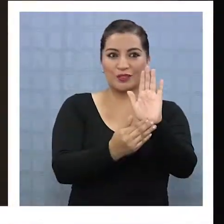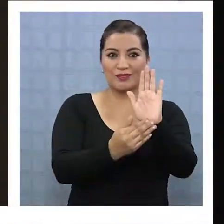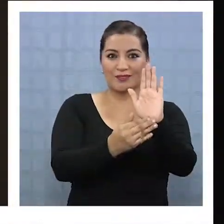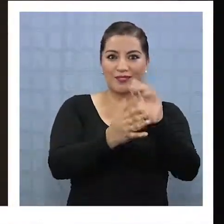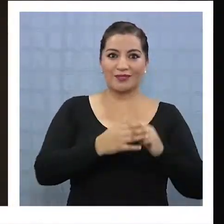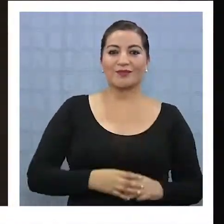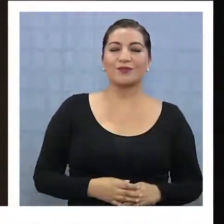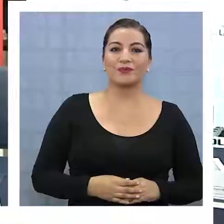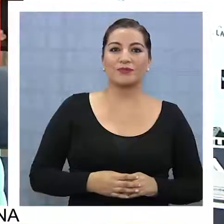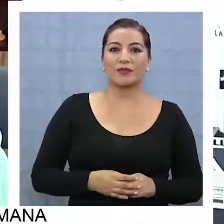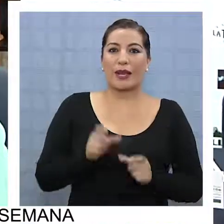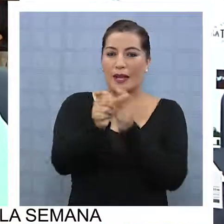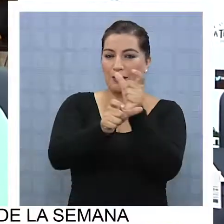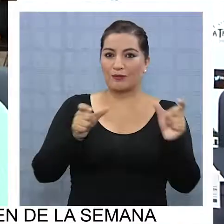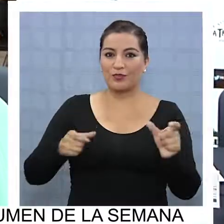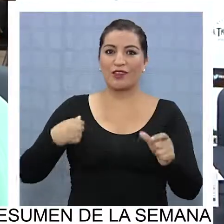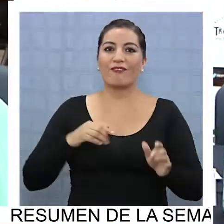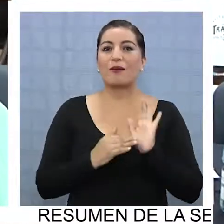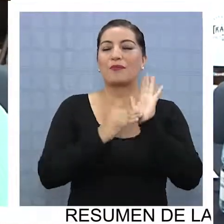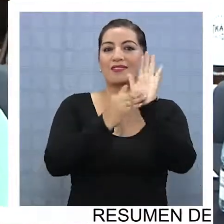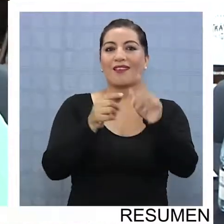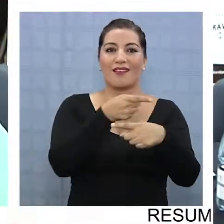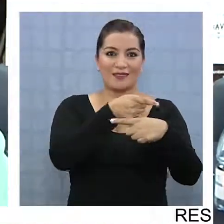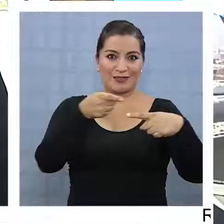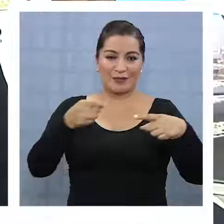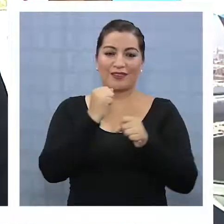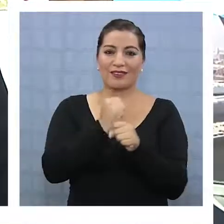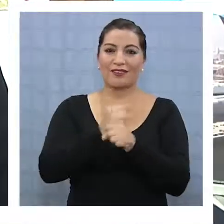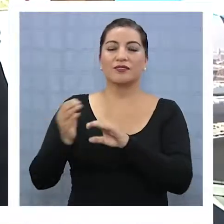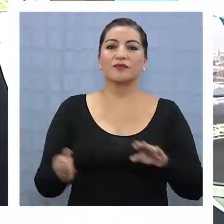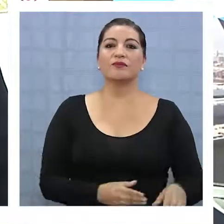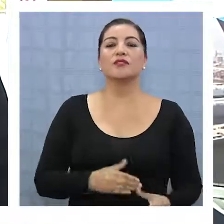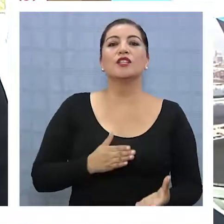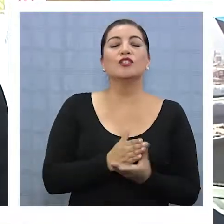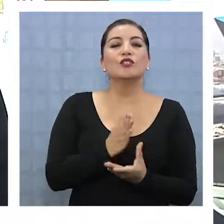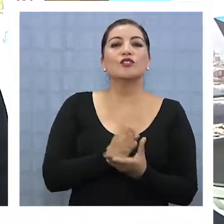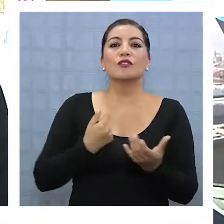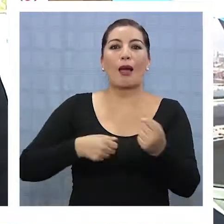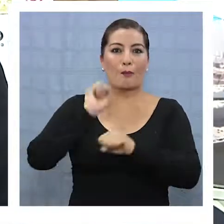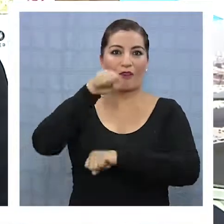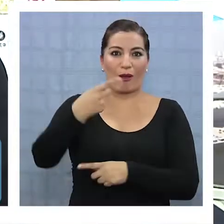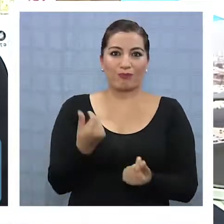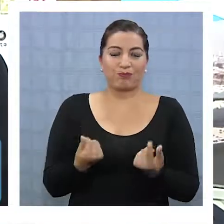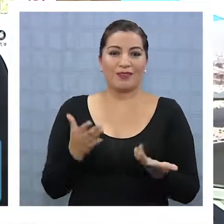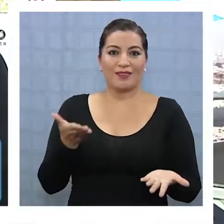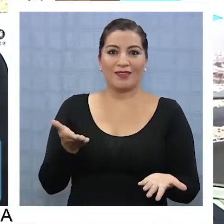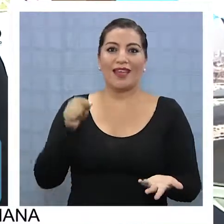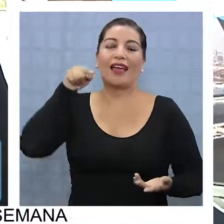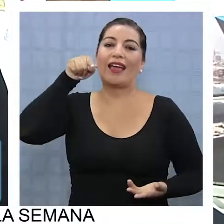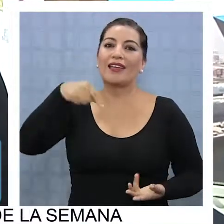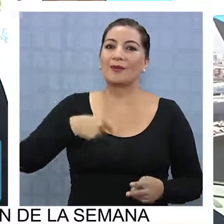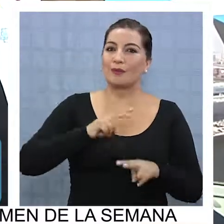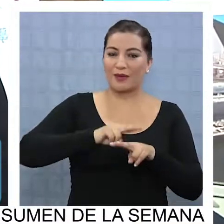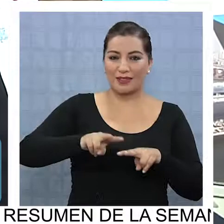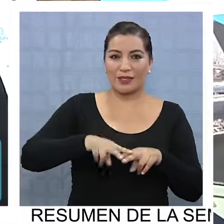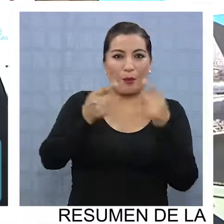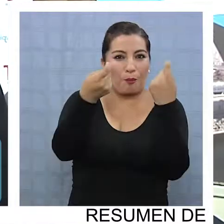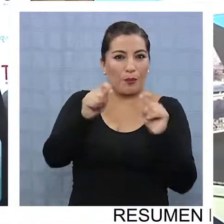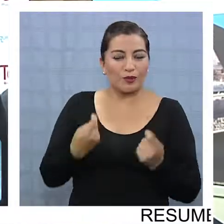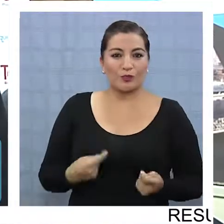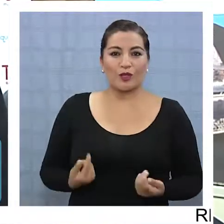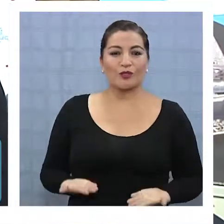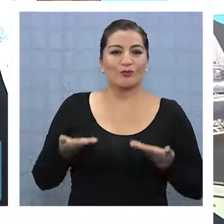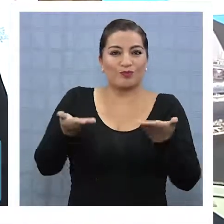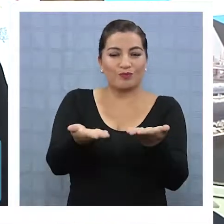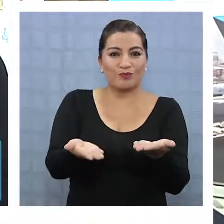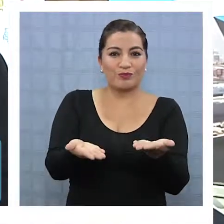gran elencos que se van a presentar en toda esta semana de trabajo. El Consejo Regional en forma unánime aprobó los recursos, lo que pasa es que de ahí a la ejecución presupuestaria y la forma de